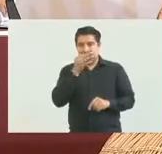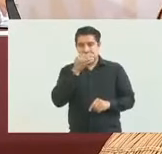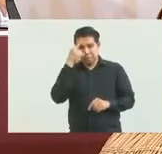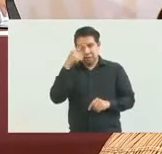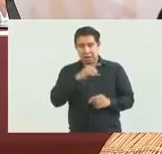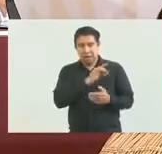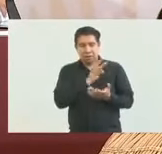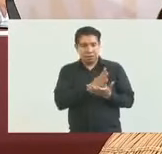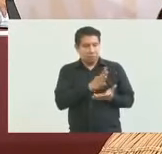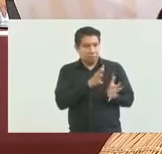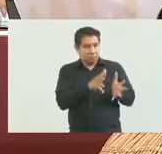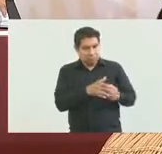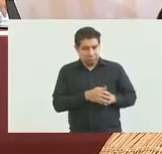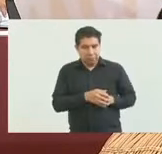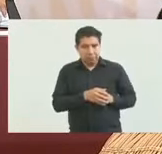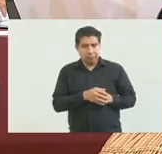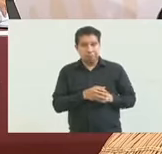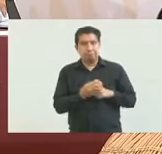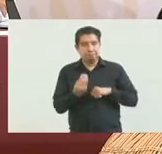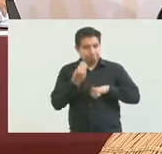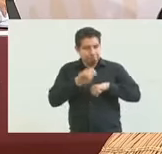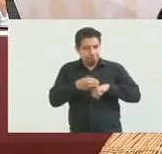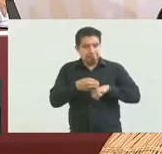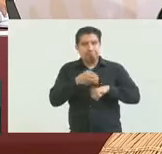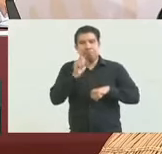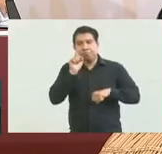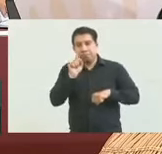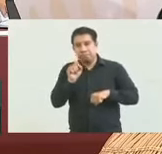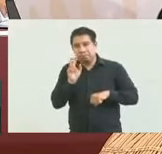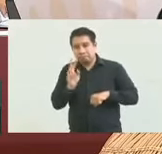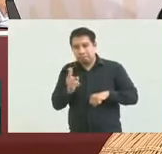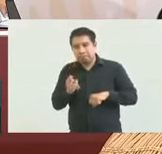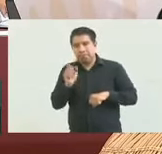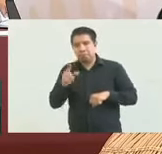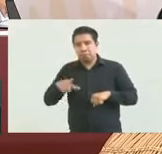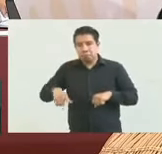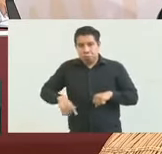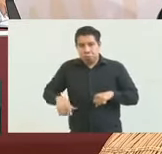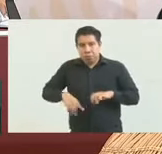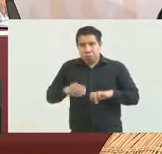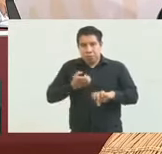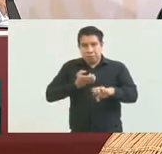2,000 millones de pesos. Adicionalmente, el gobierno del estado está aportando